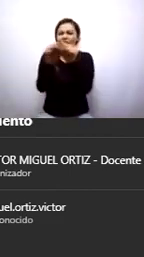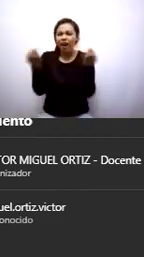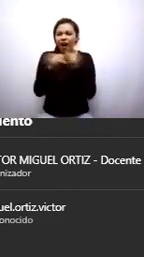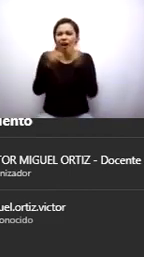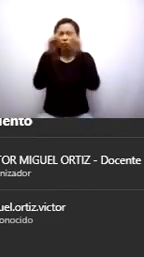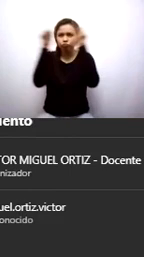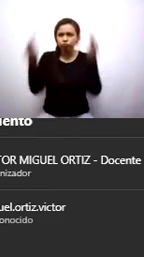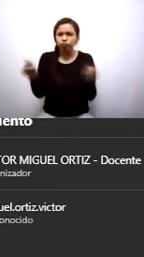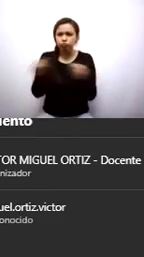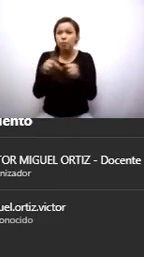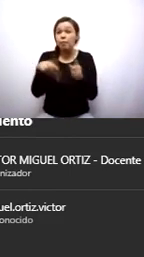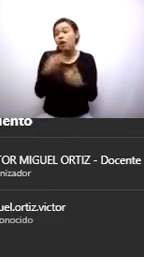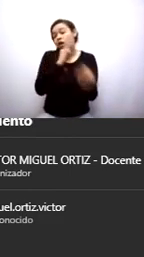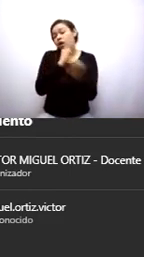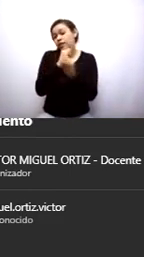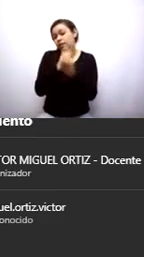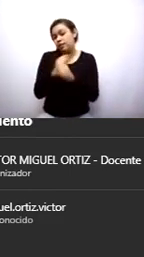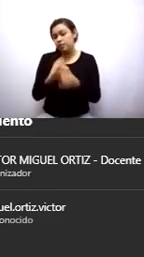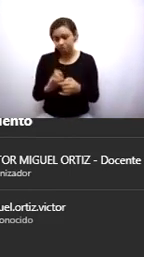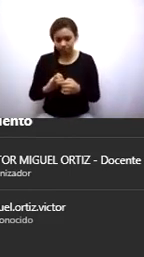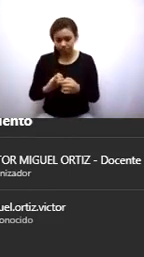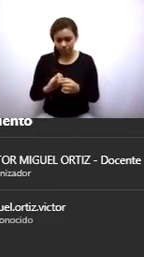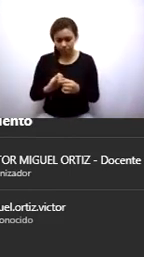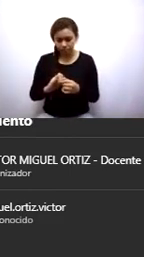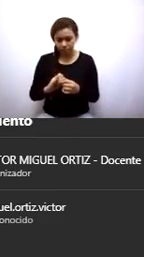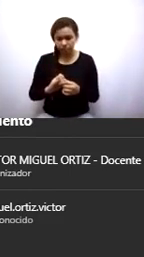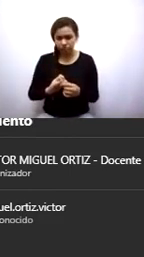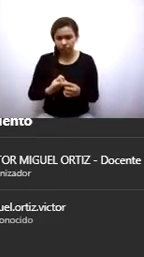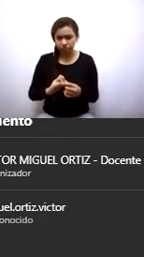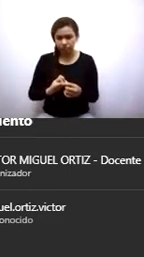de manera digital. Podemos agregar texto.